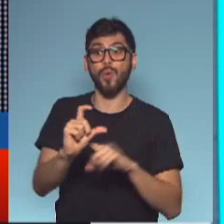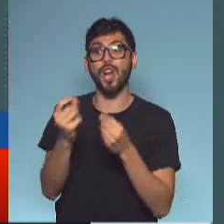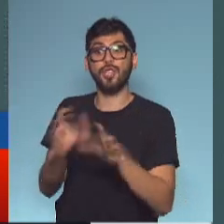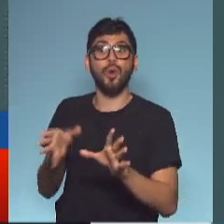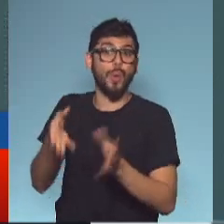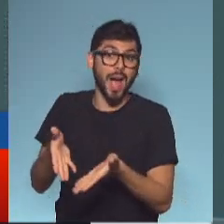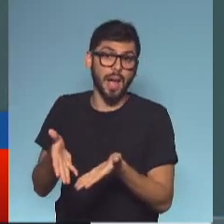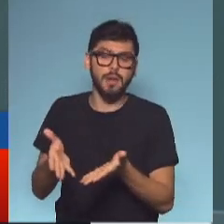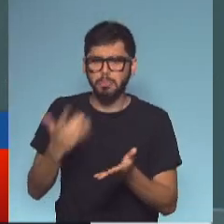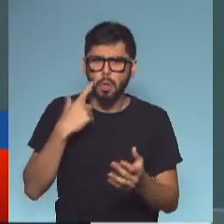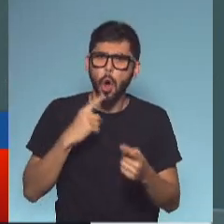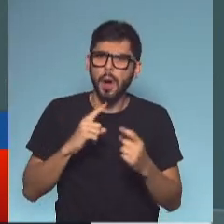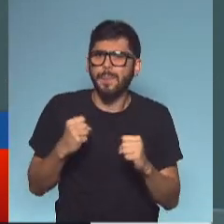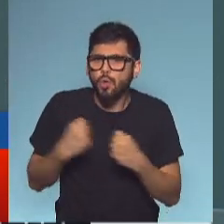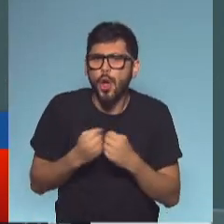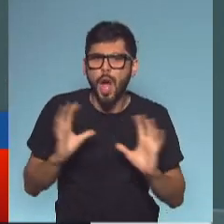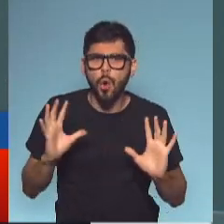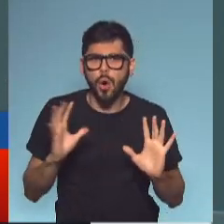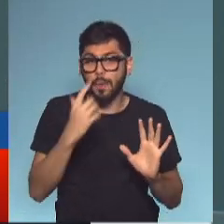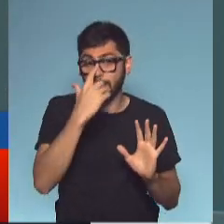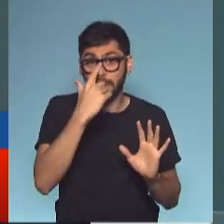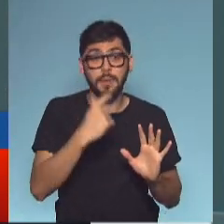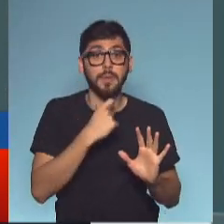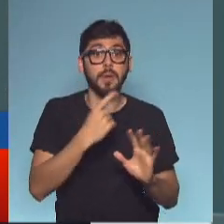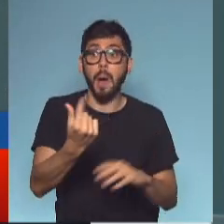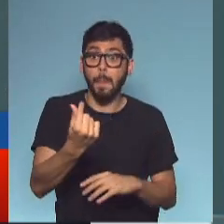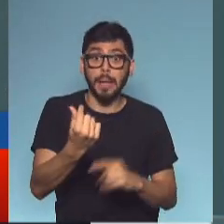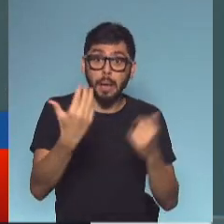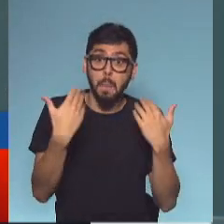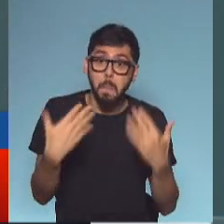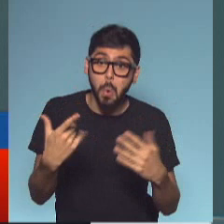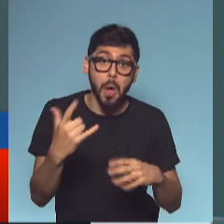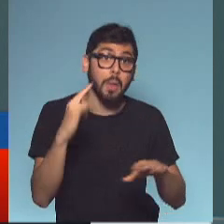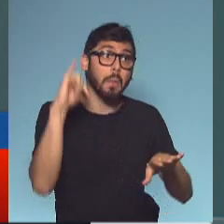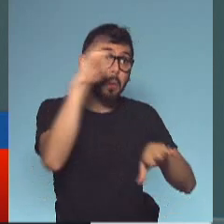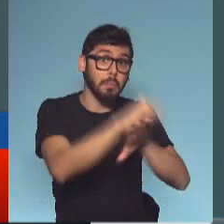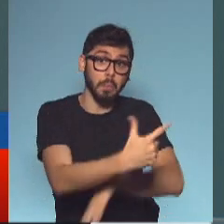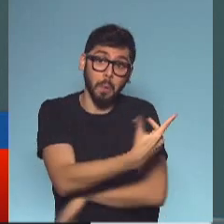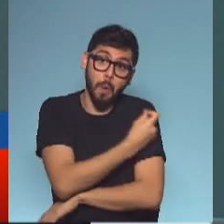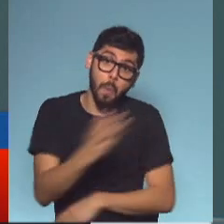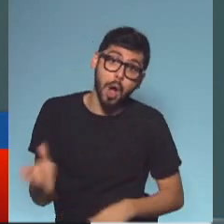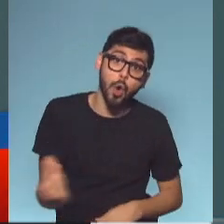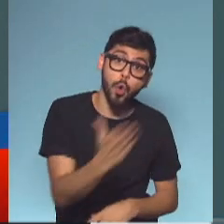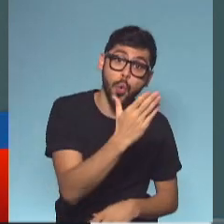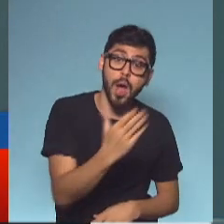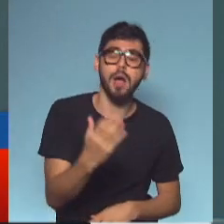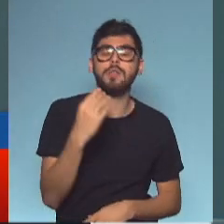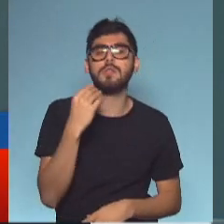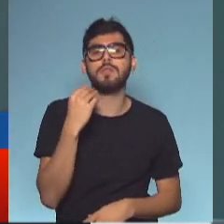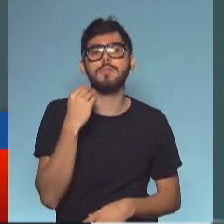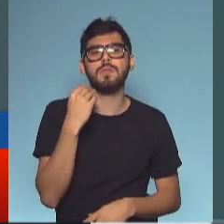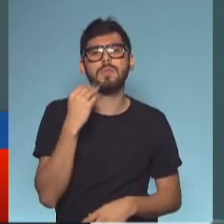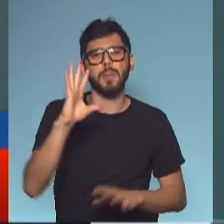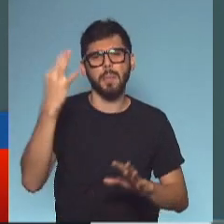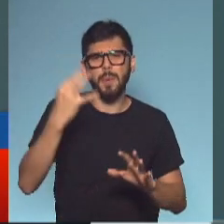poco coincido igualmente, A mí me parece que si que se quieren vacunar, los que tienen plata y pueden viajar a vacunarse, lo hagan. Sí, lo primero que vamos a hacer, Feli, es analizar